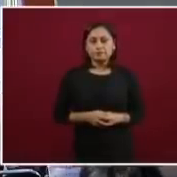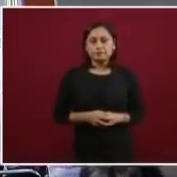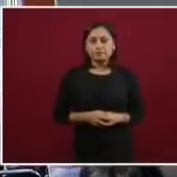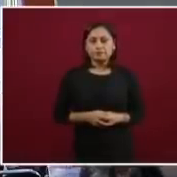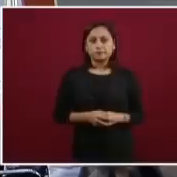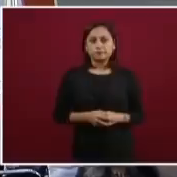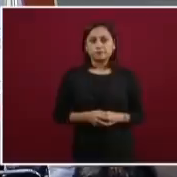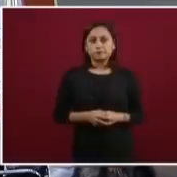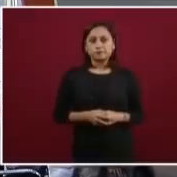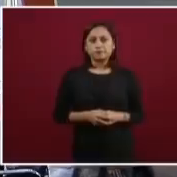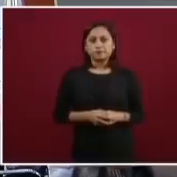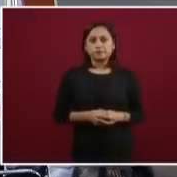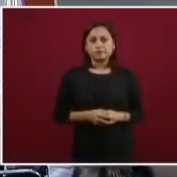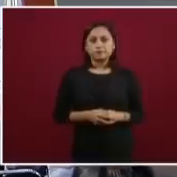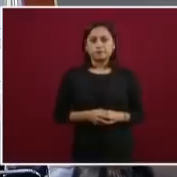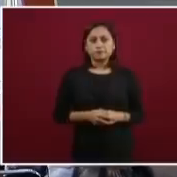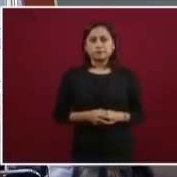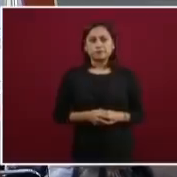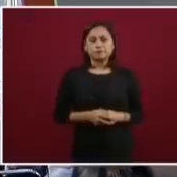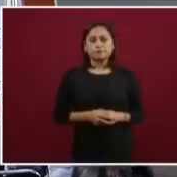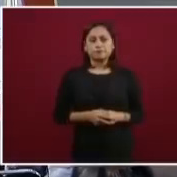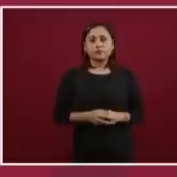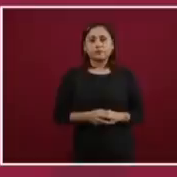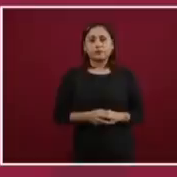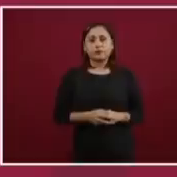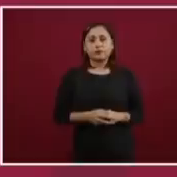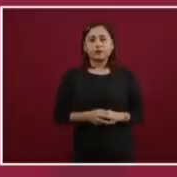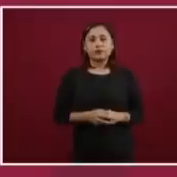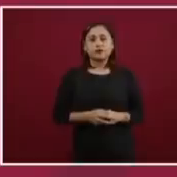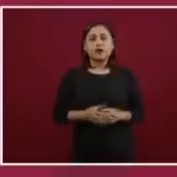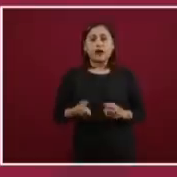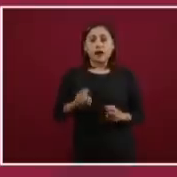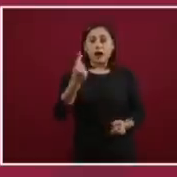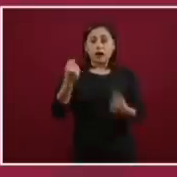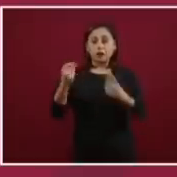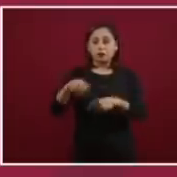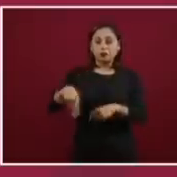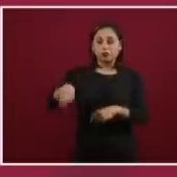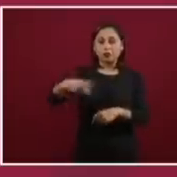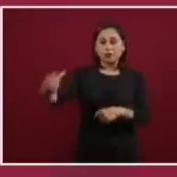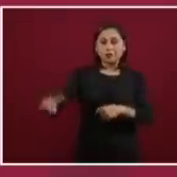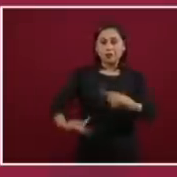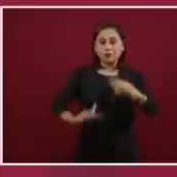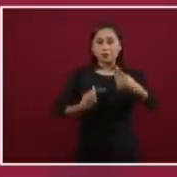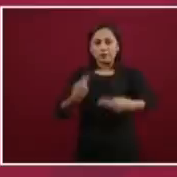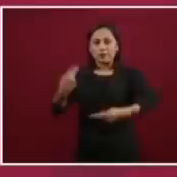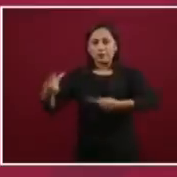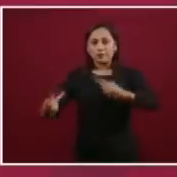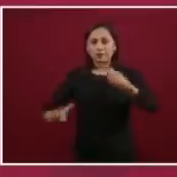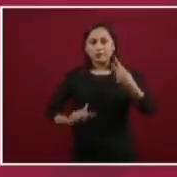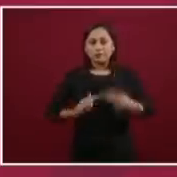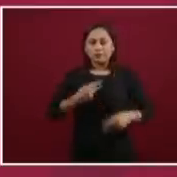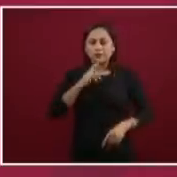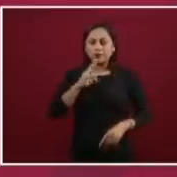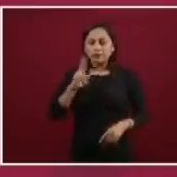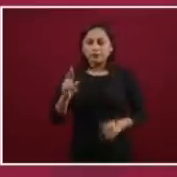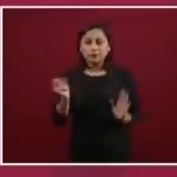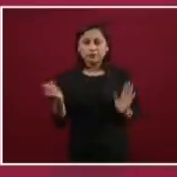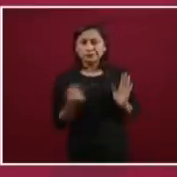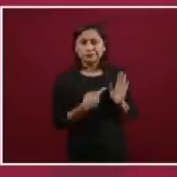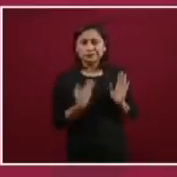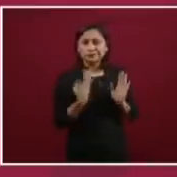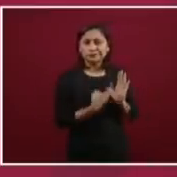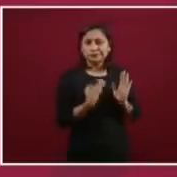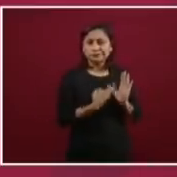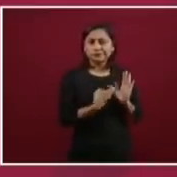preguntas o van gogh dar las respuestas a preguntas que aquí se hacen pero si estamos conscientes y si